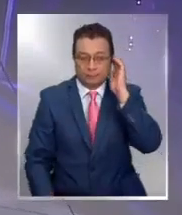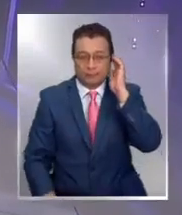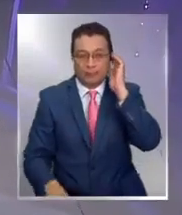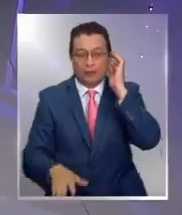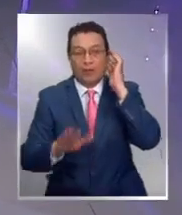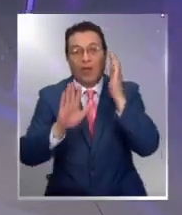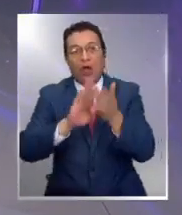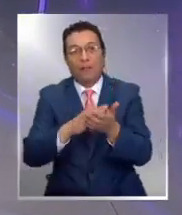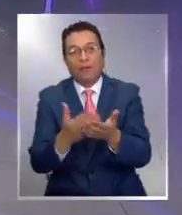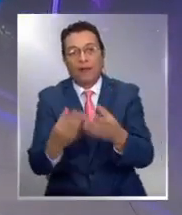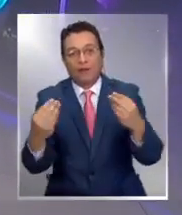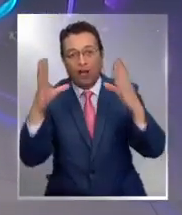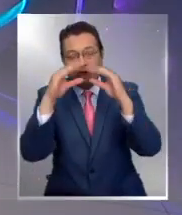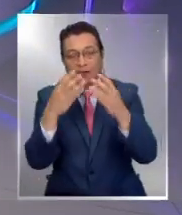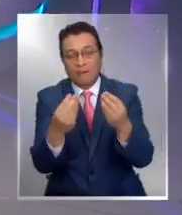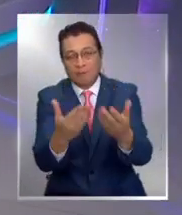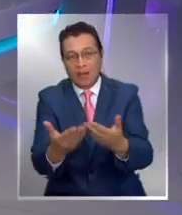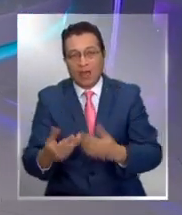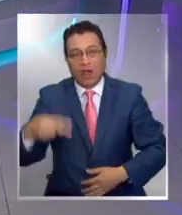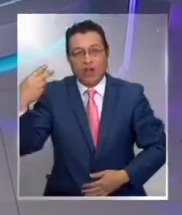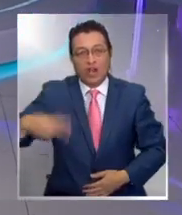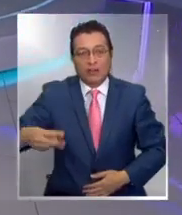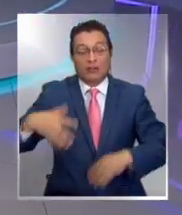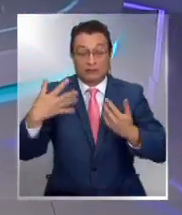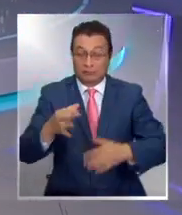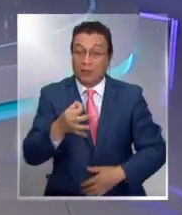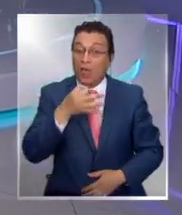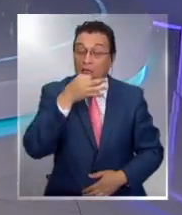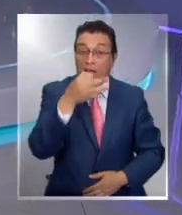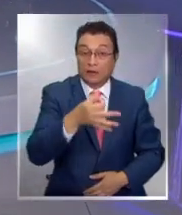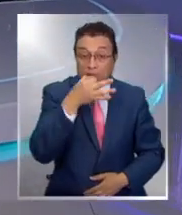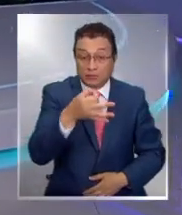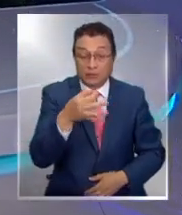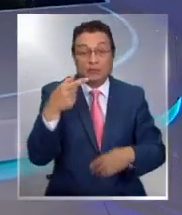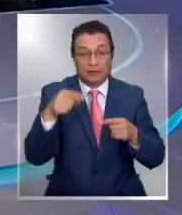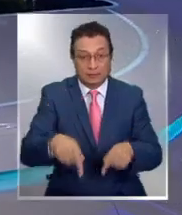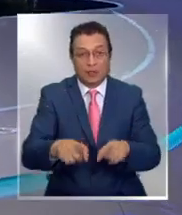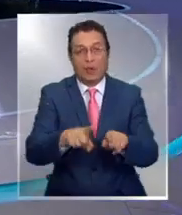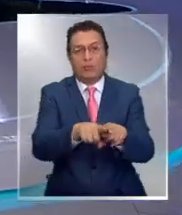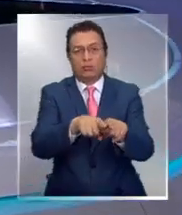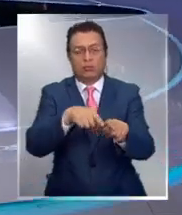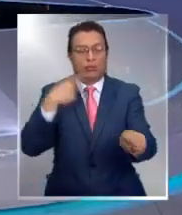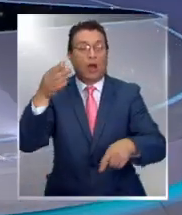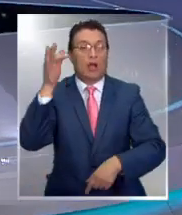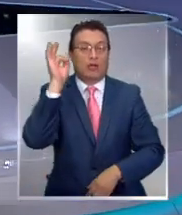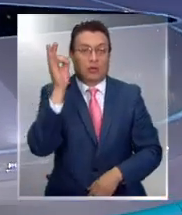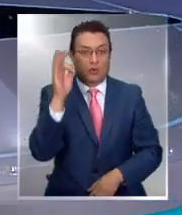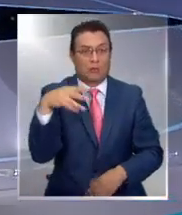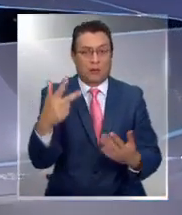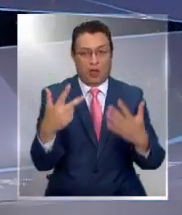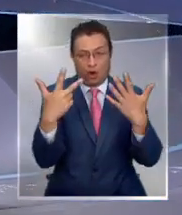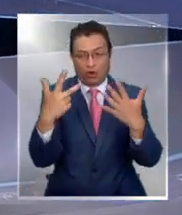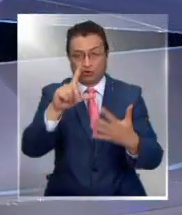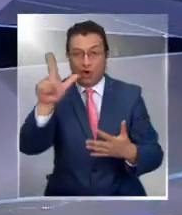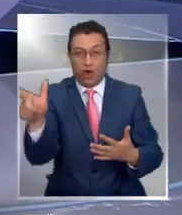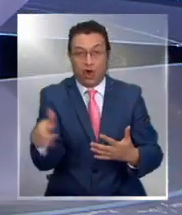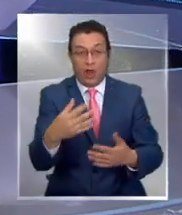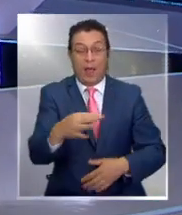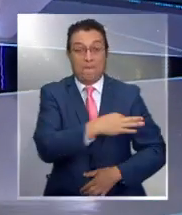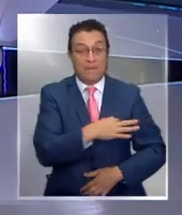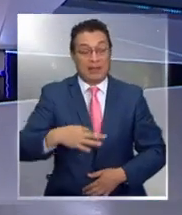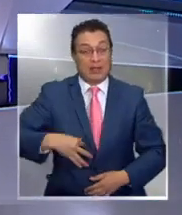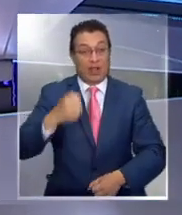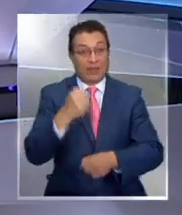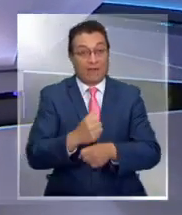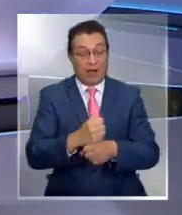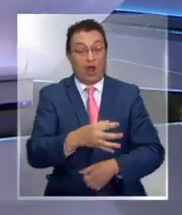están? Buenas noches, bienvenidos a las informaciones. Tal como se los adelantábamos, tras esta maratónica reunión que se prolongó por más de 8 horas en el Ministerio del Trabajo,